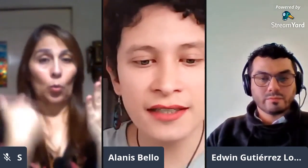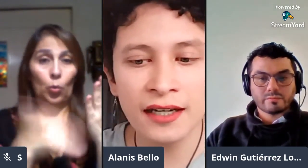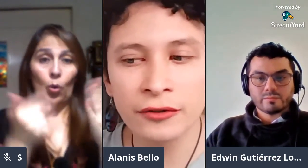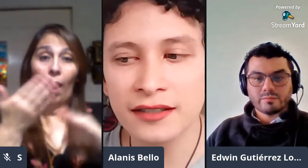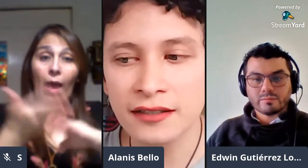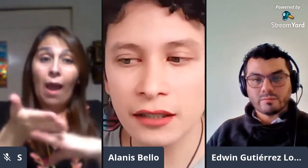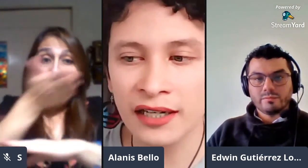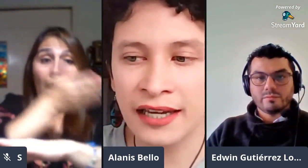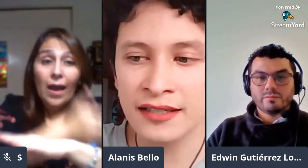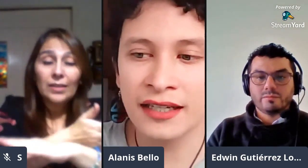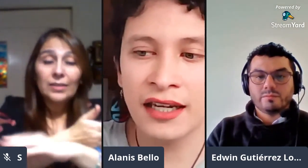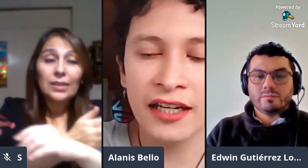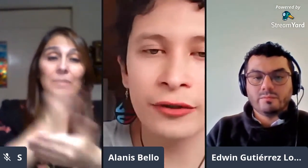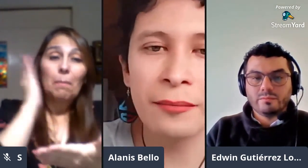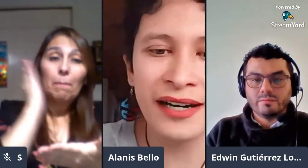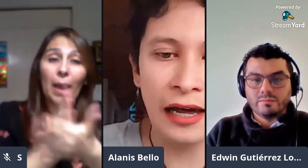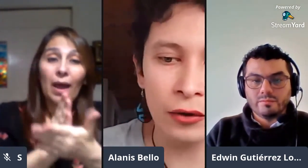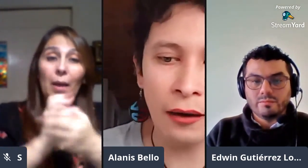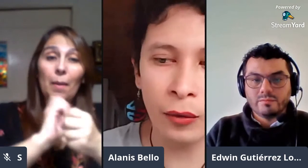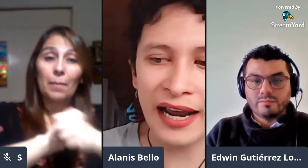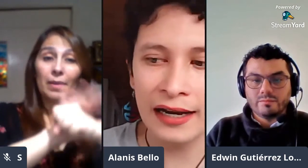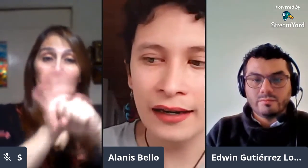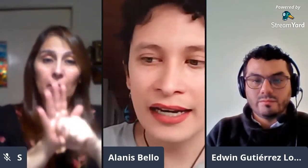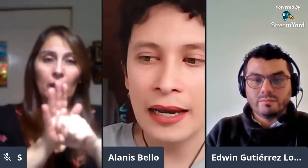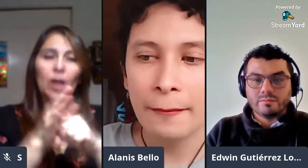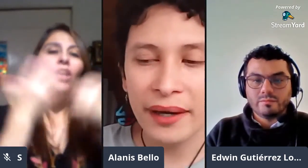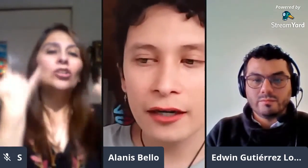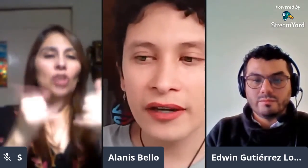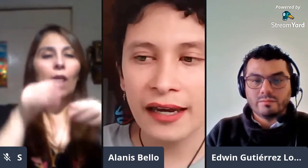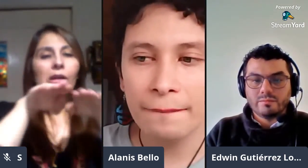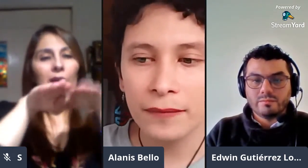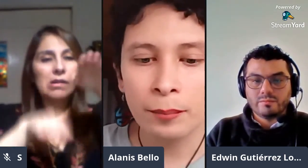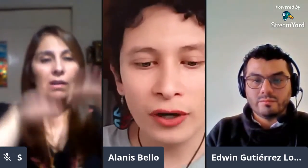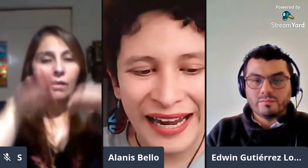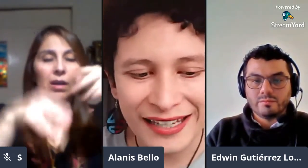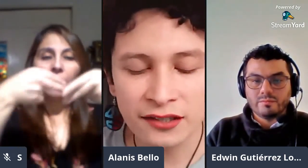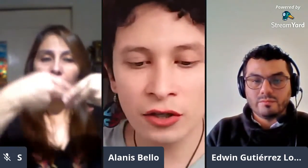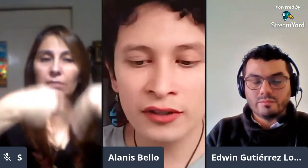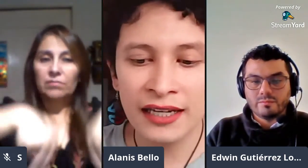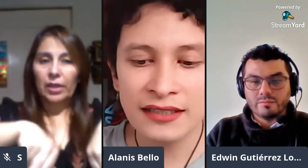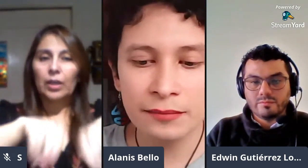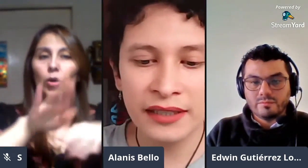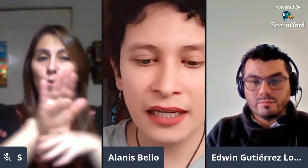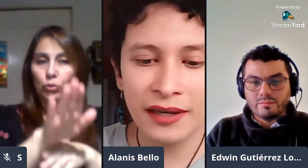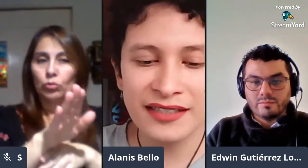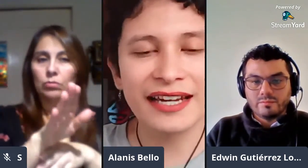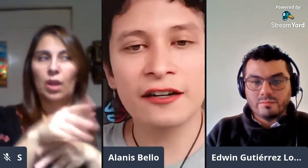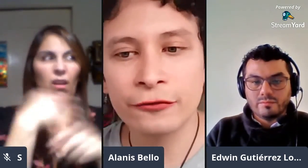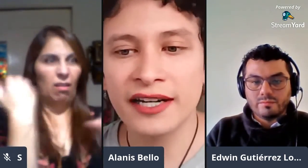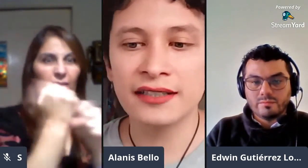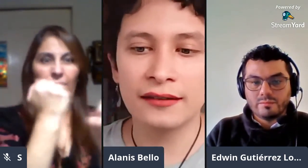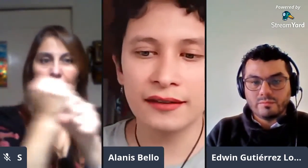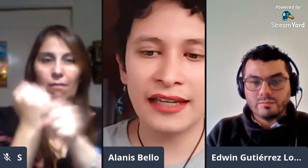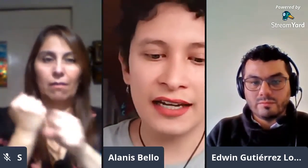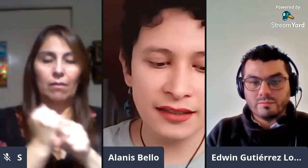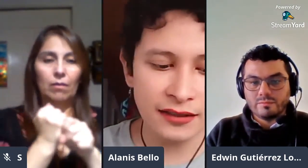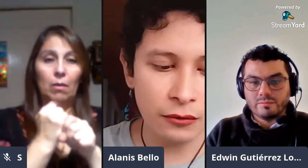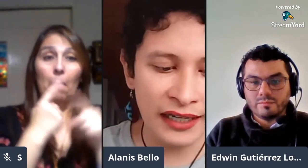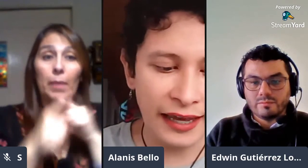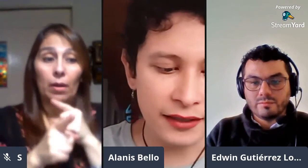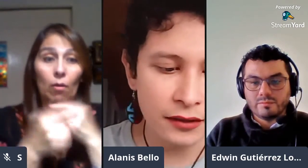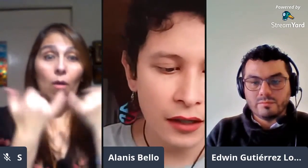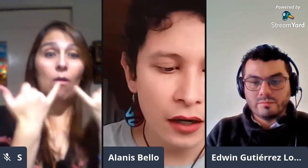ya existían unas desigualdades de género en el mercado laboral, pero que por la gestión de esta pandemia se refuerzan